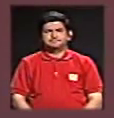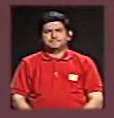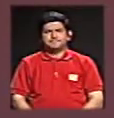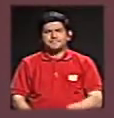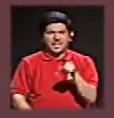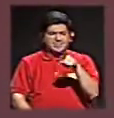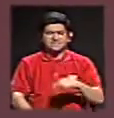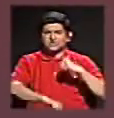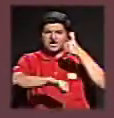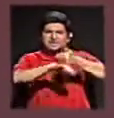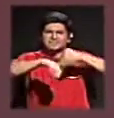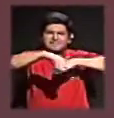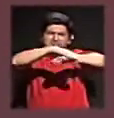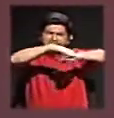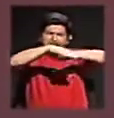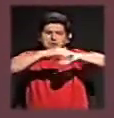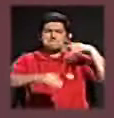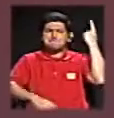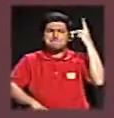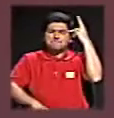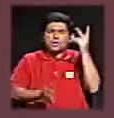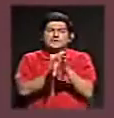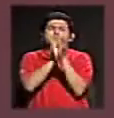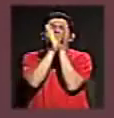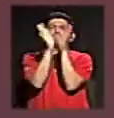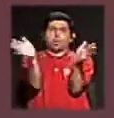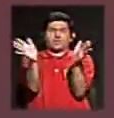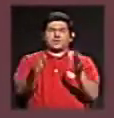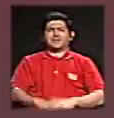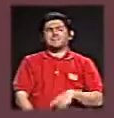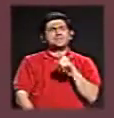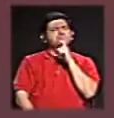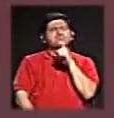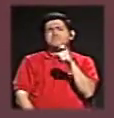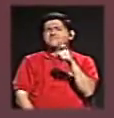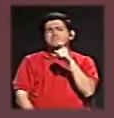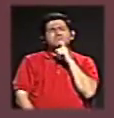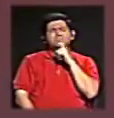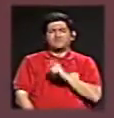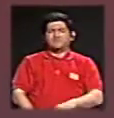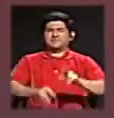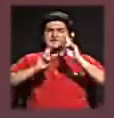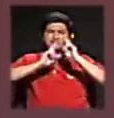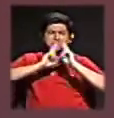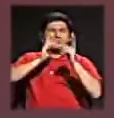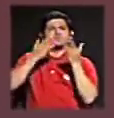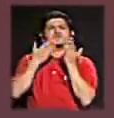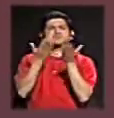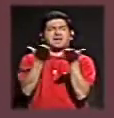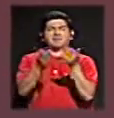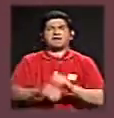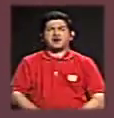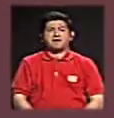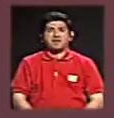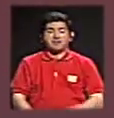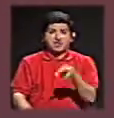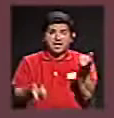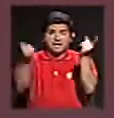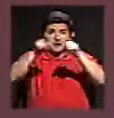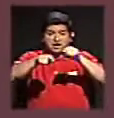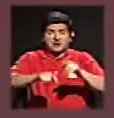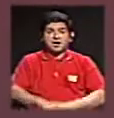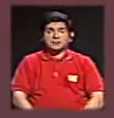sienta las bases de políticas públicas que difícilmente pueden responder a la premiante